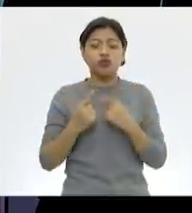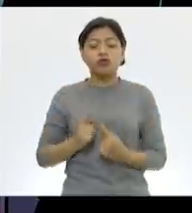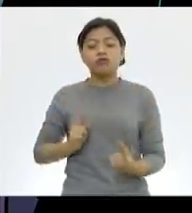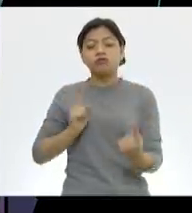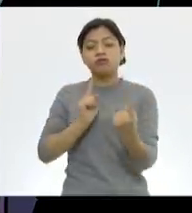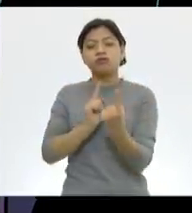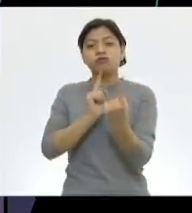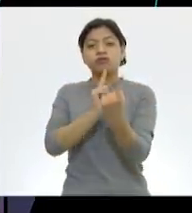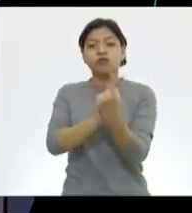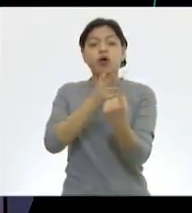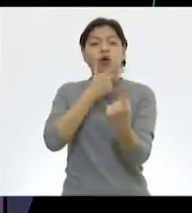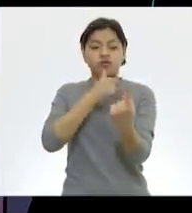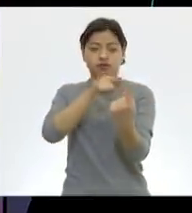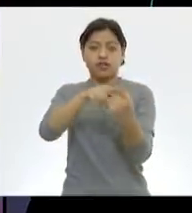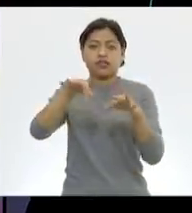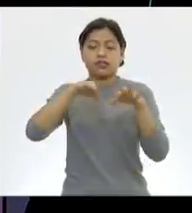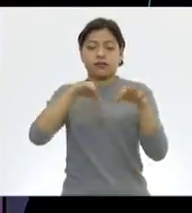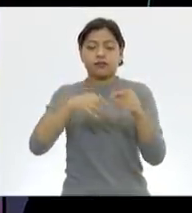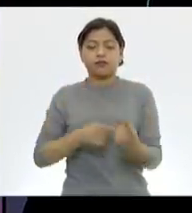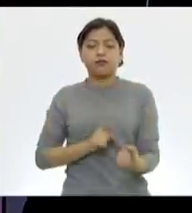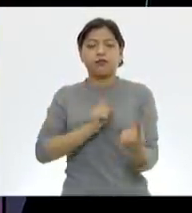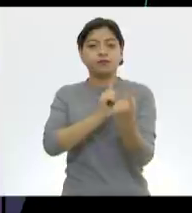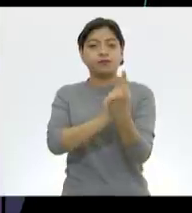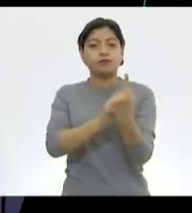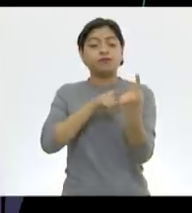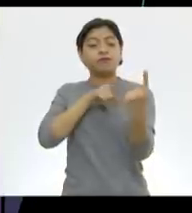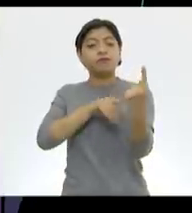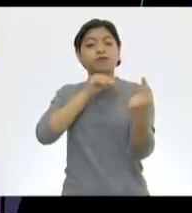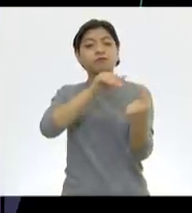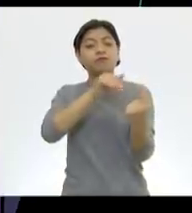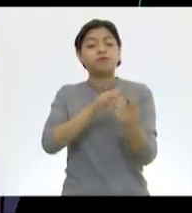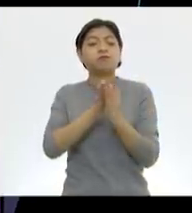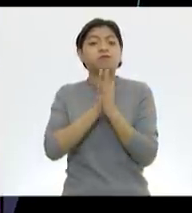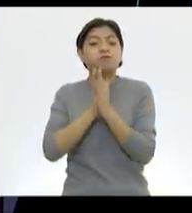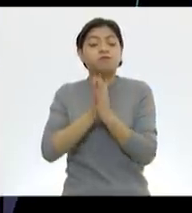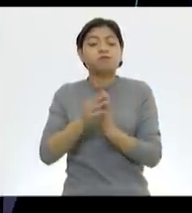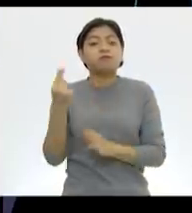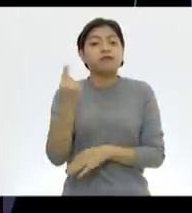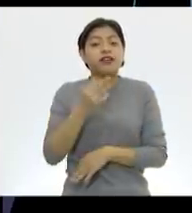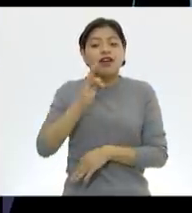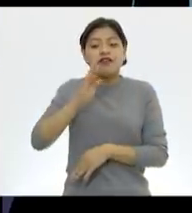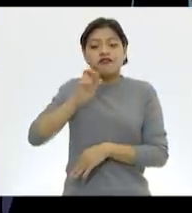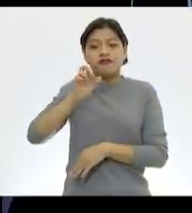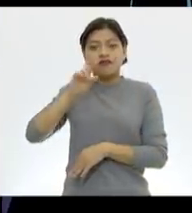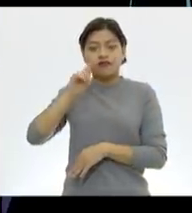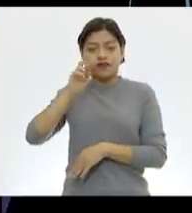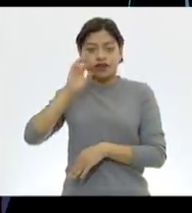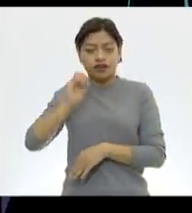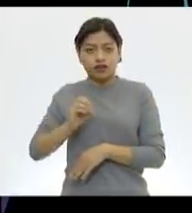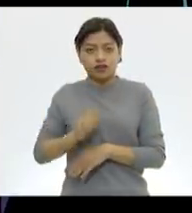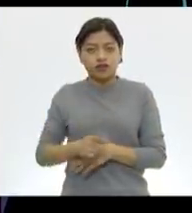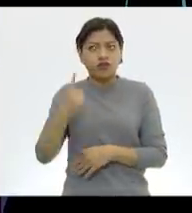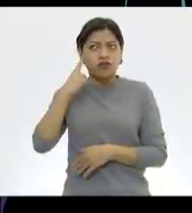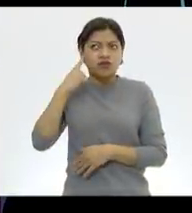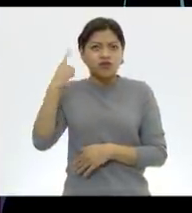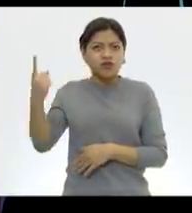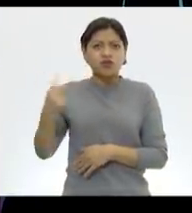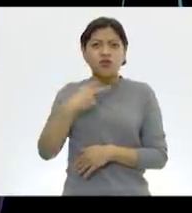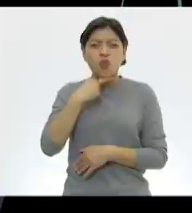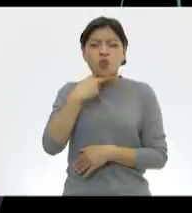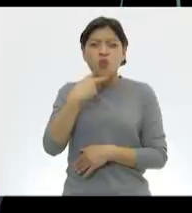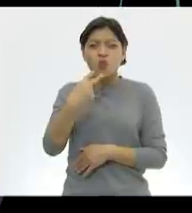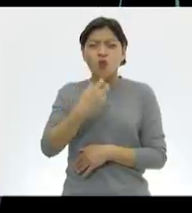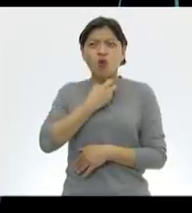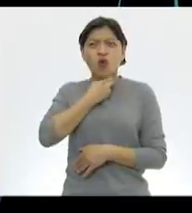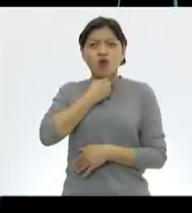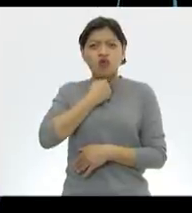empleado y dijo: «Necesito un féretro». Oí distintamente su voz ronca y amarga,